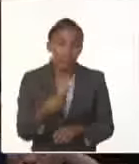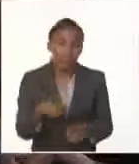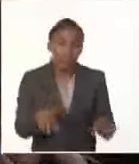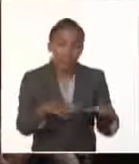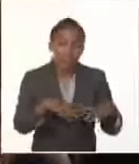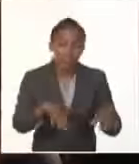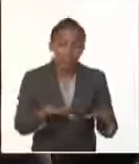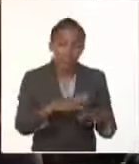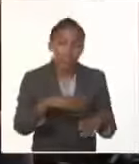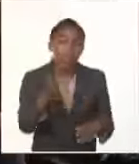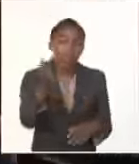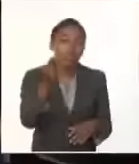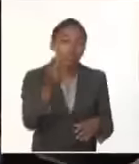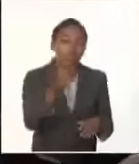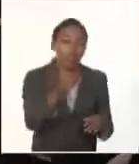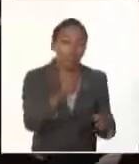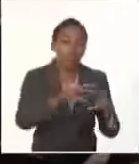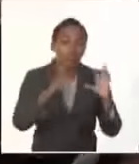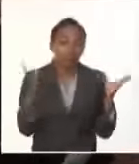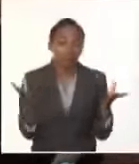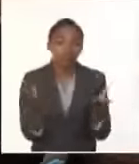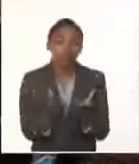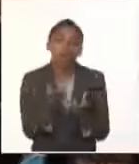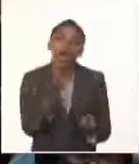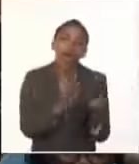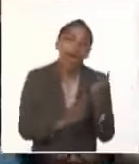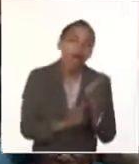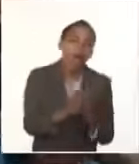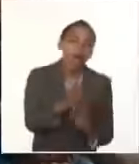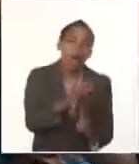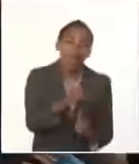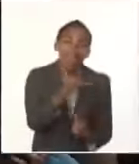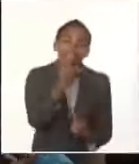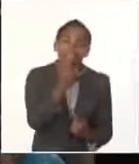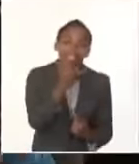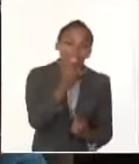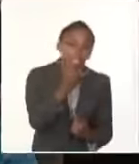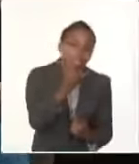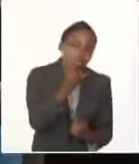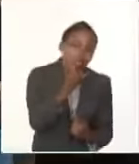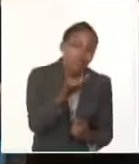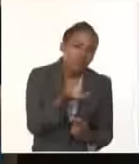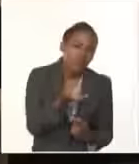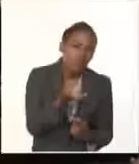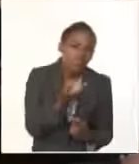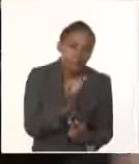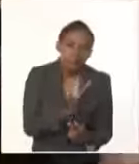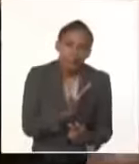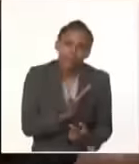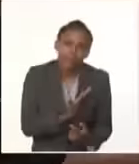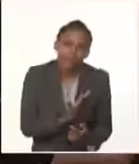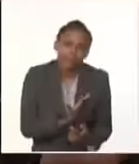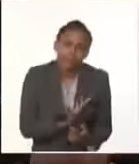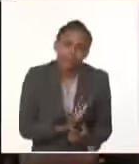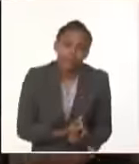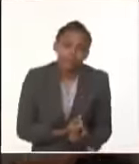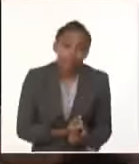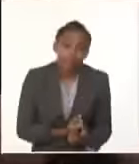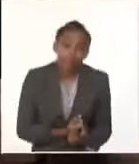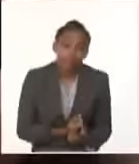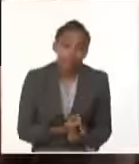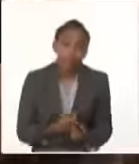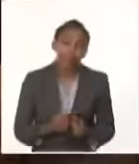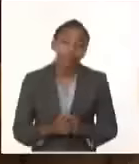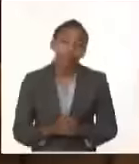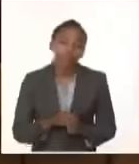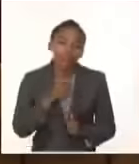economía, pero hay algunos donde el impacto de las carencias resulta más doloroso y significativo,